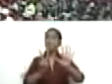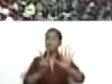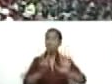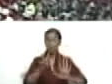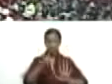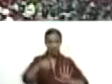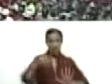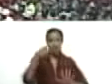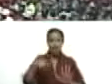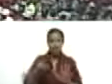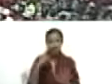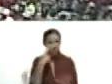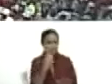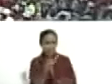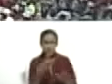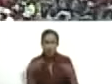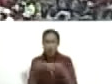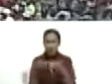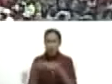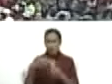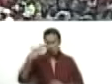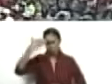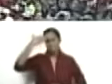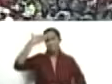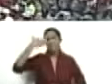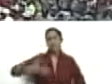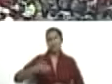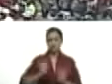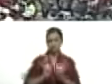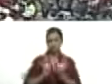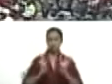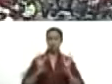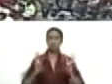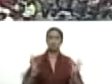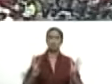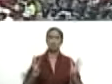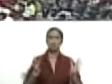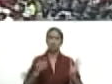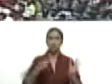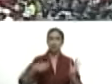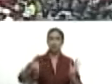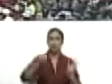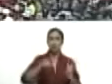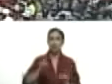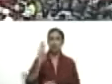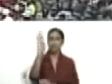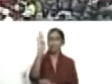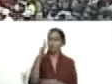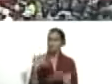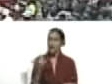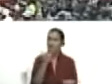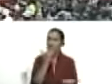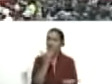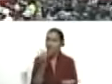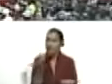milicianos. Marcano Tábata. Y levantaron la mano de primero. No les ha llegado las 7 T.